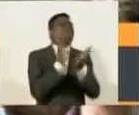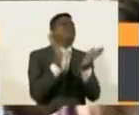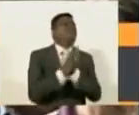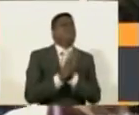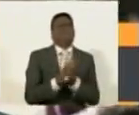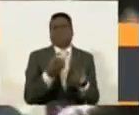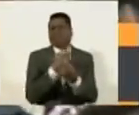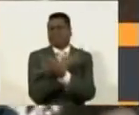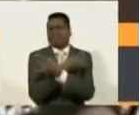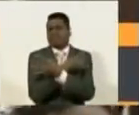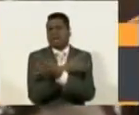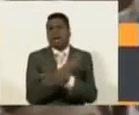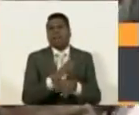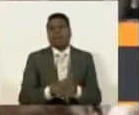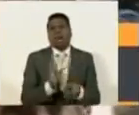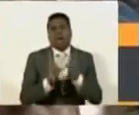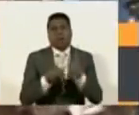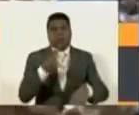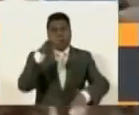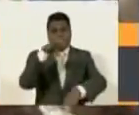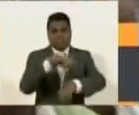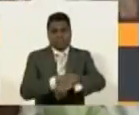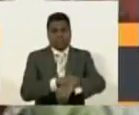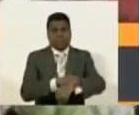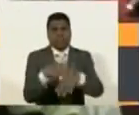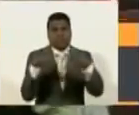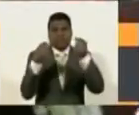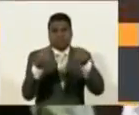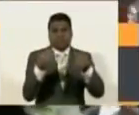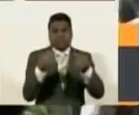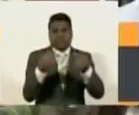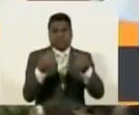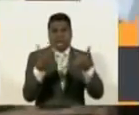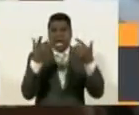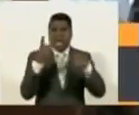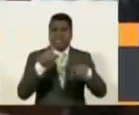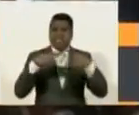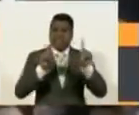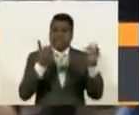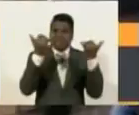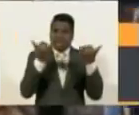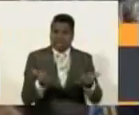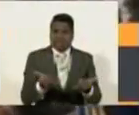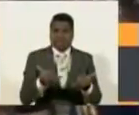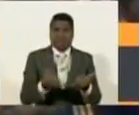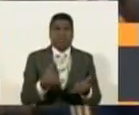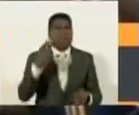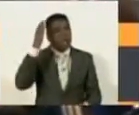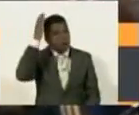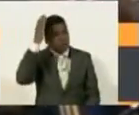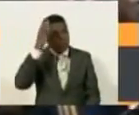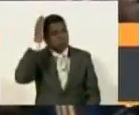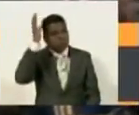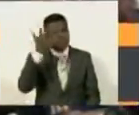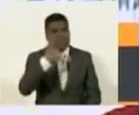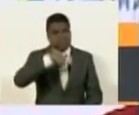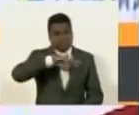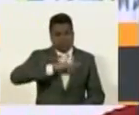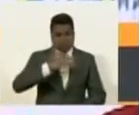Por algo nuestra condición de detenidos de aquella época era totalmente distinta a la de ellos, sobre todo de conciencia de parte nuestra.